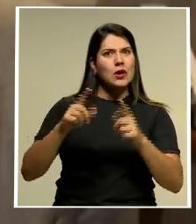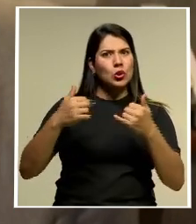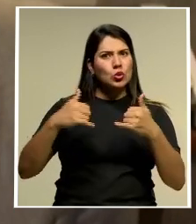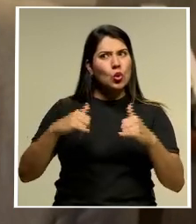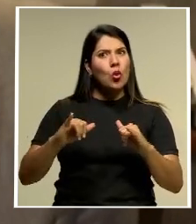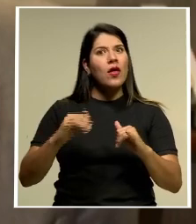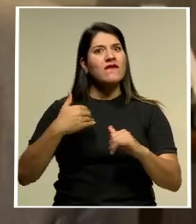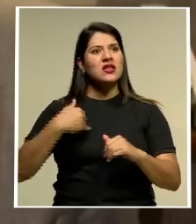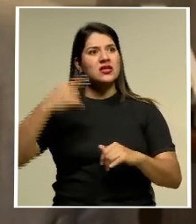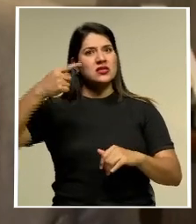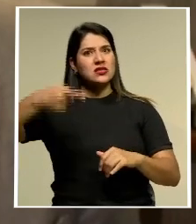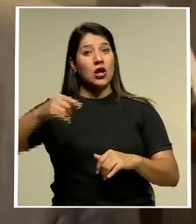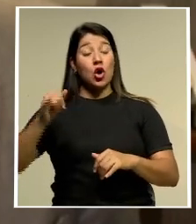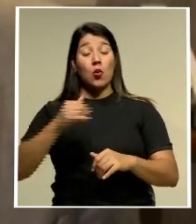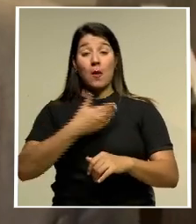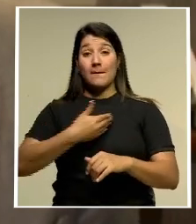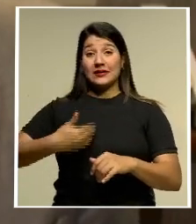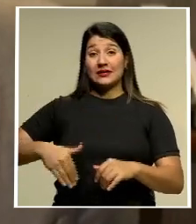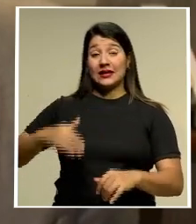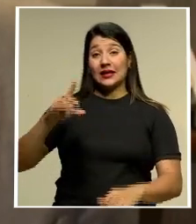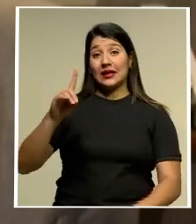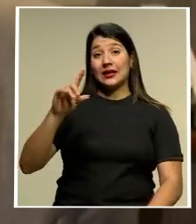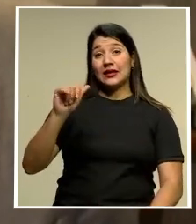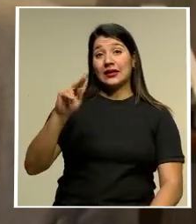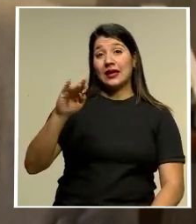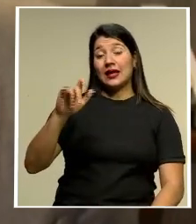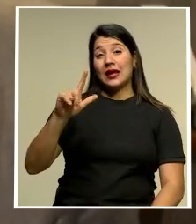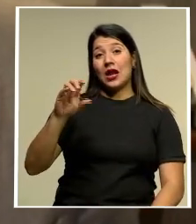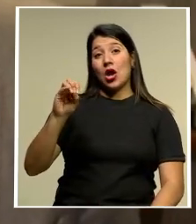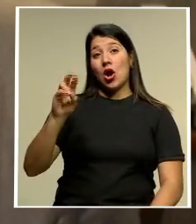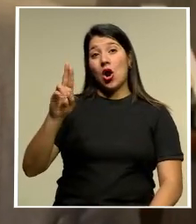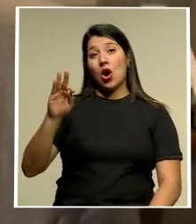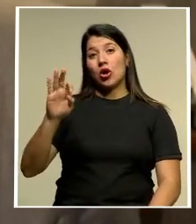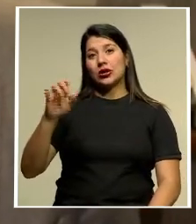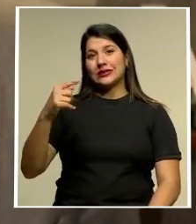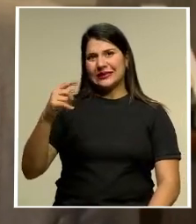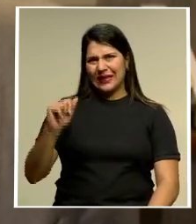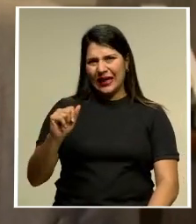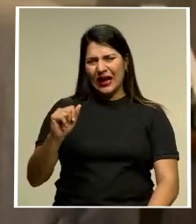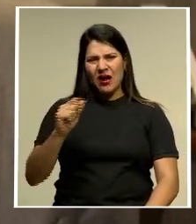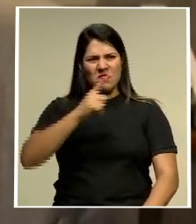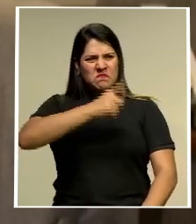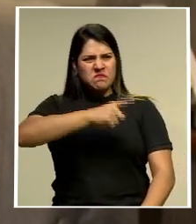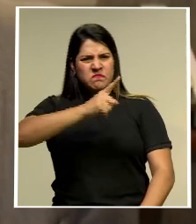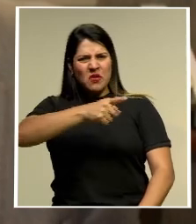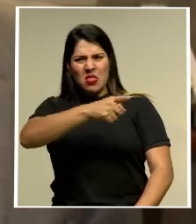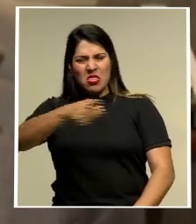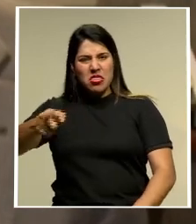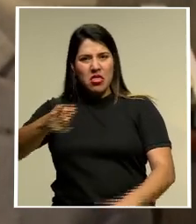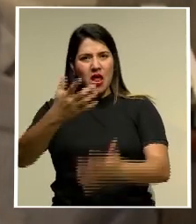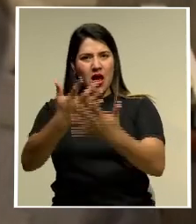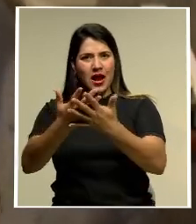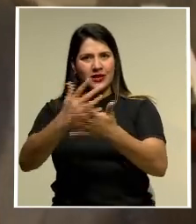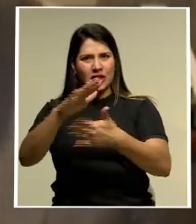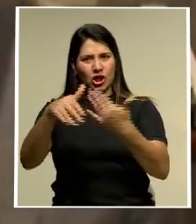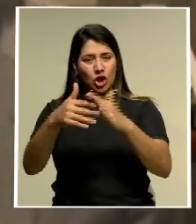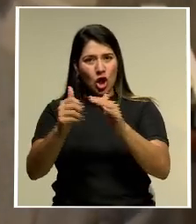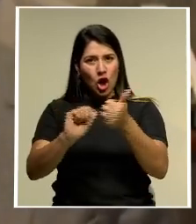dictadores como Daniel Ortega, el calificativo lo pongo yo, encarcelando a todos sus competidores electorales.